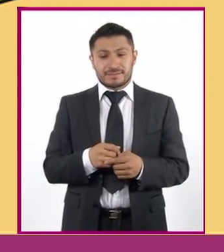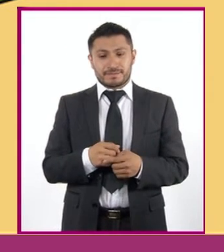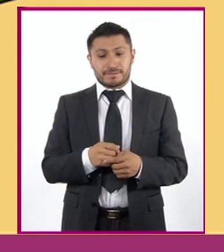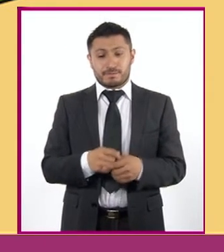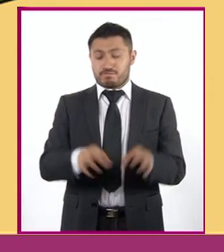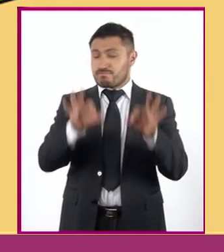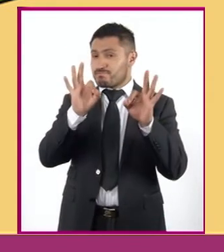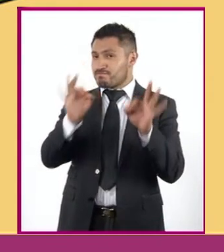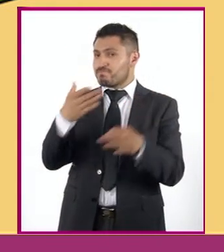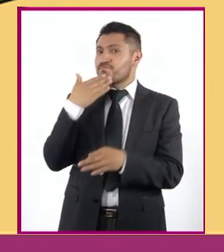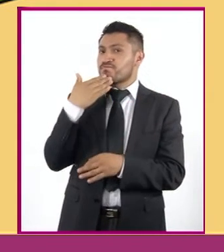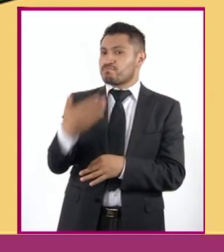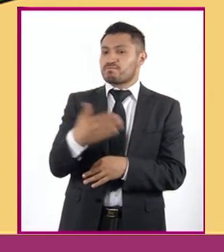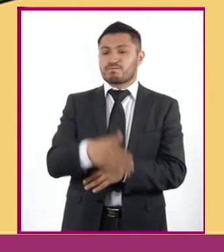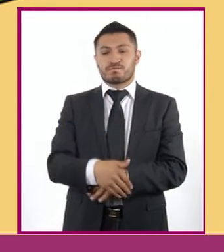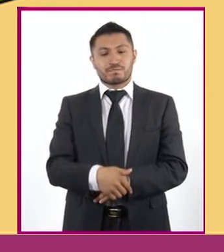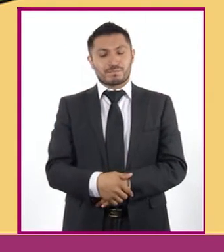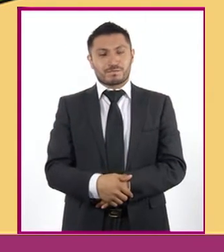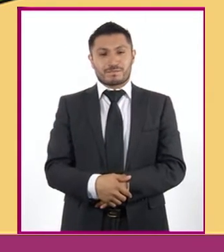Excelente.